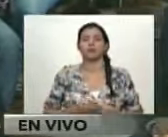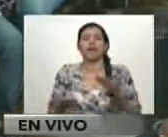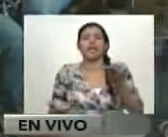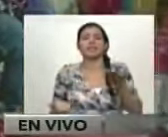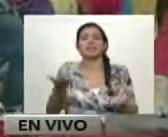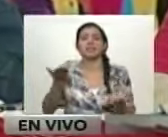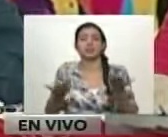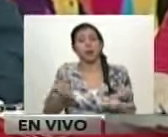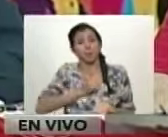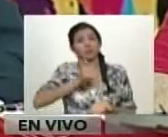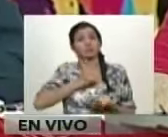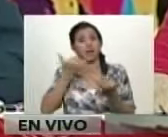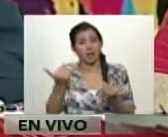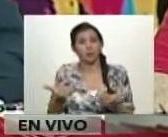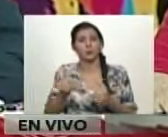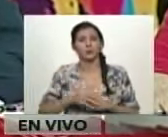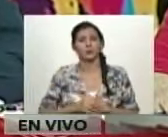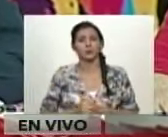Aprovechemos